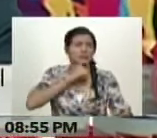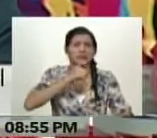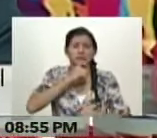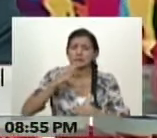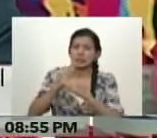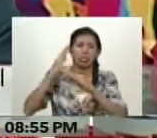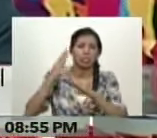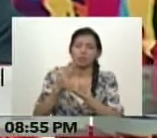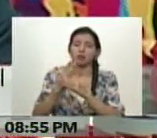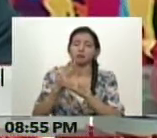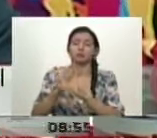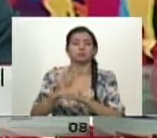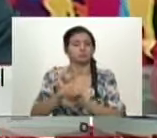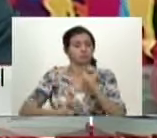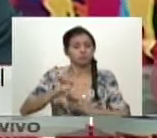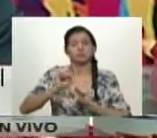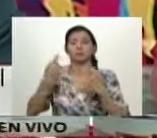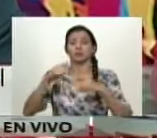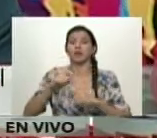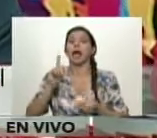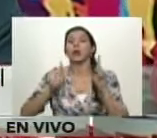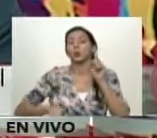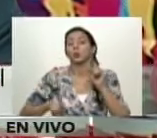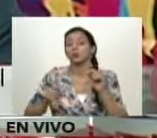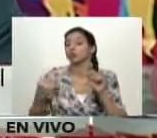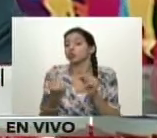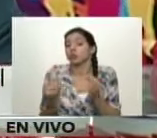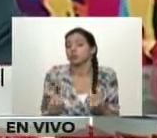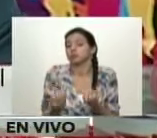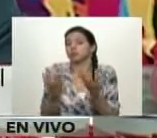Algunas que se crearon por agotamiento,